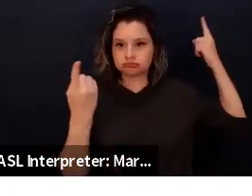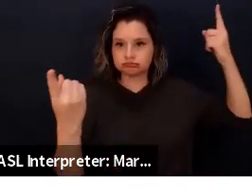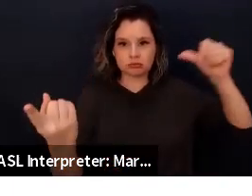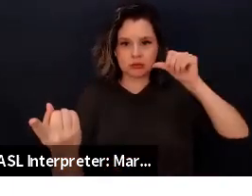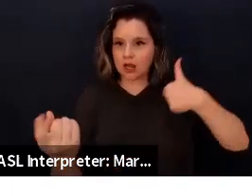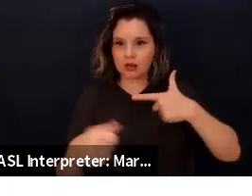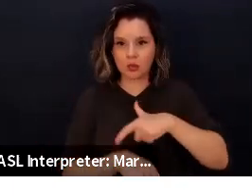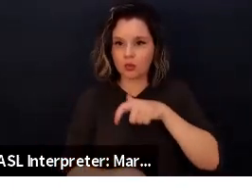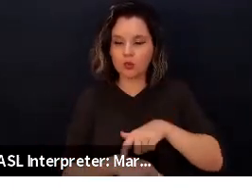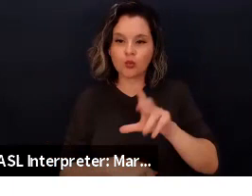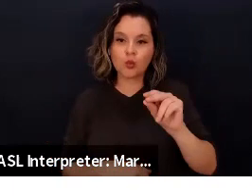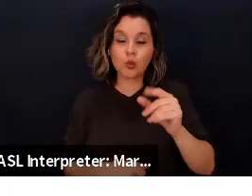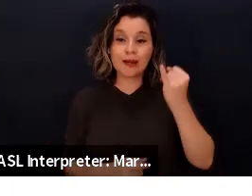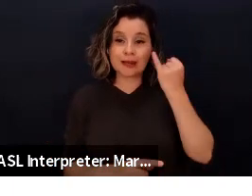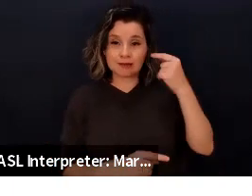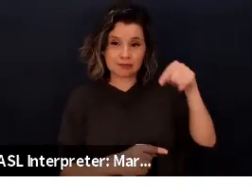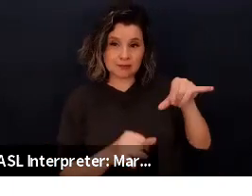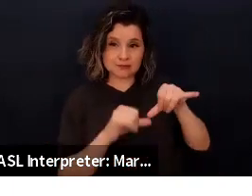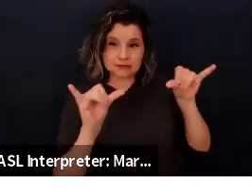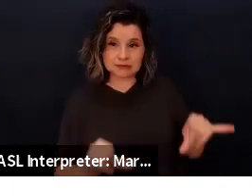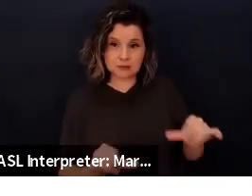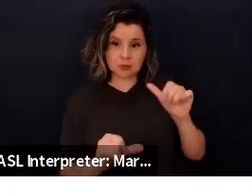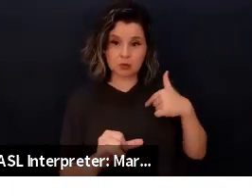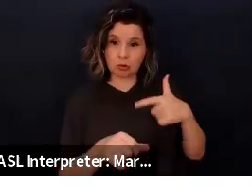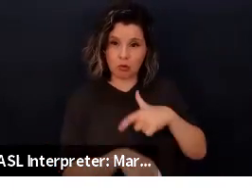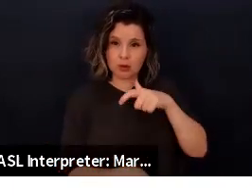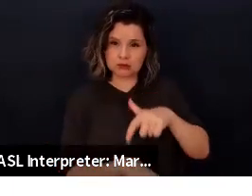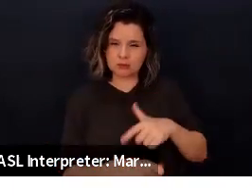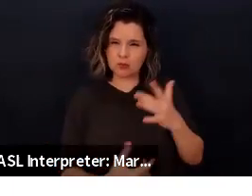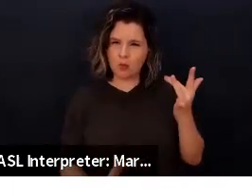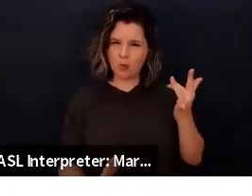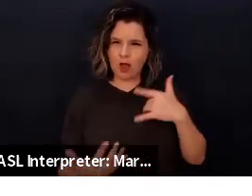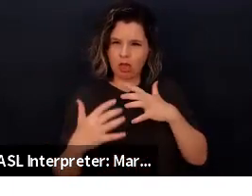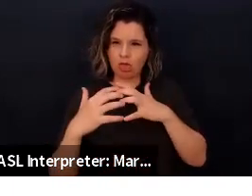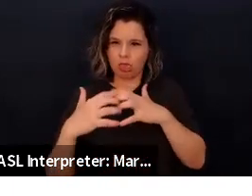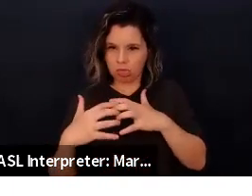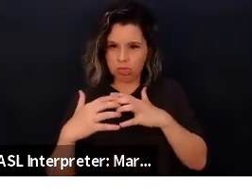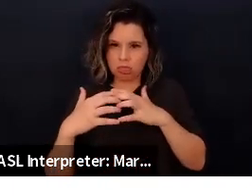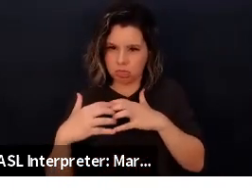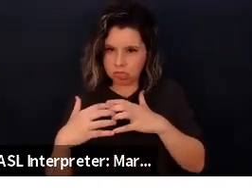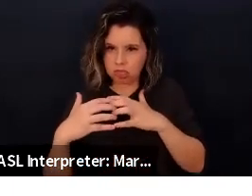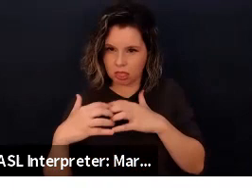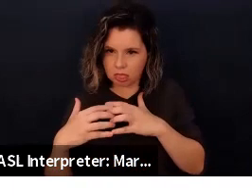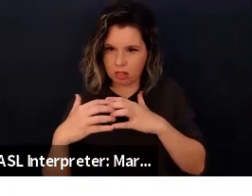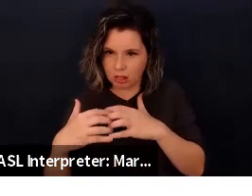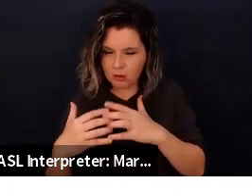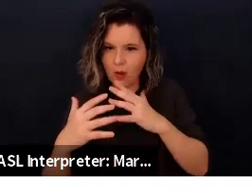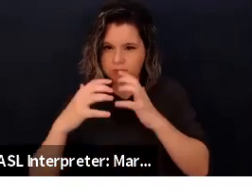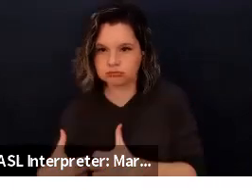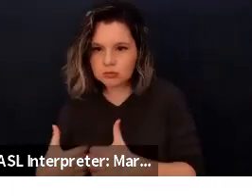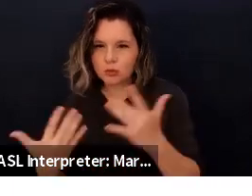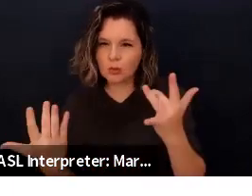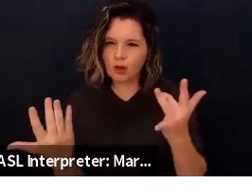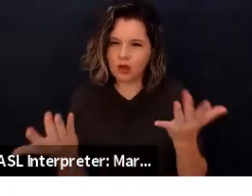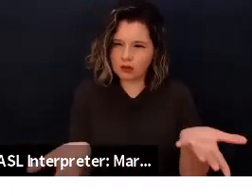si este no es el sistema que hemos tenido por siempre, ¿por qué es que no lo podemos deshacer? ¿Por qué no lo podemos tumbar?